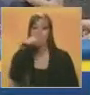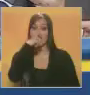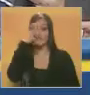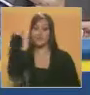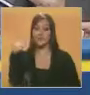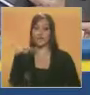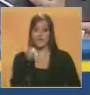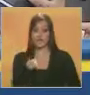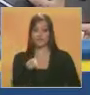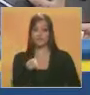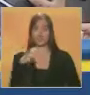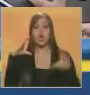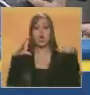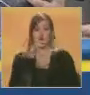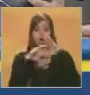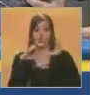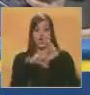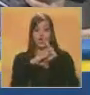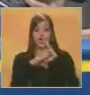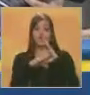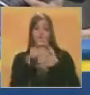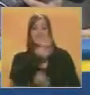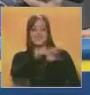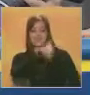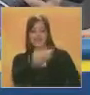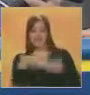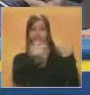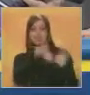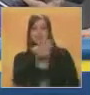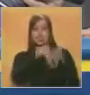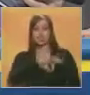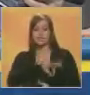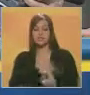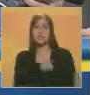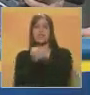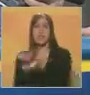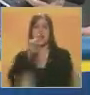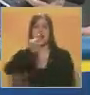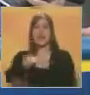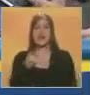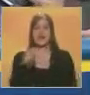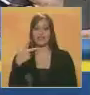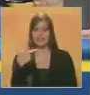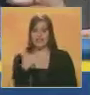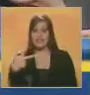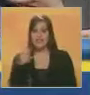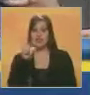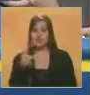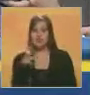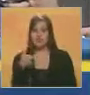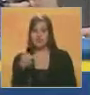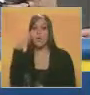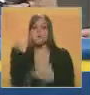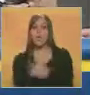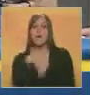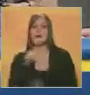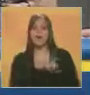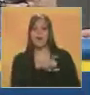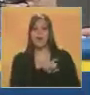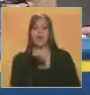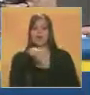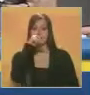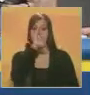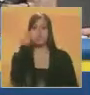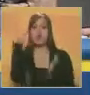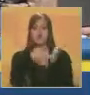pasado, Conatel y el Directorio de Responsabilidad Social otorgó al mencionado canal de televisión hasta el primero de enero de este